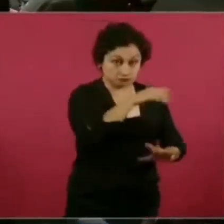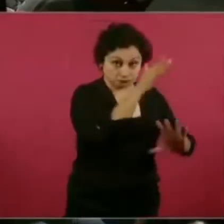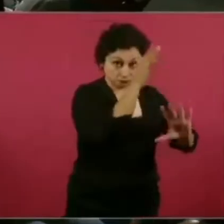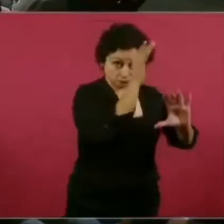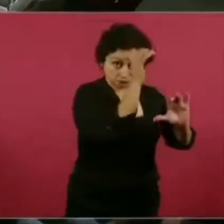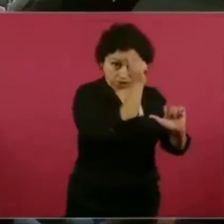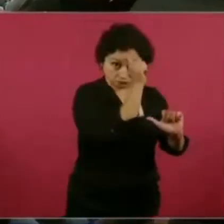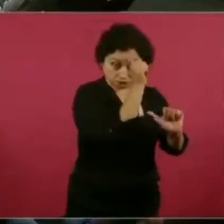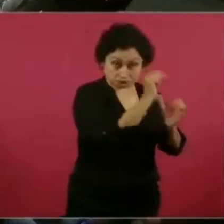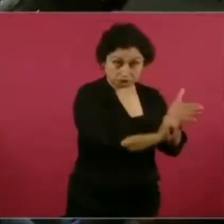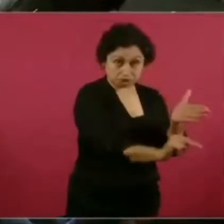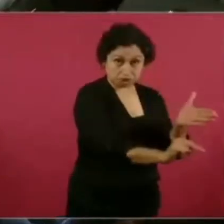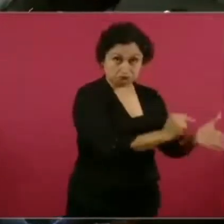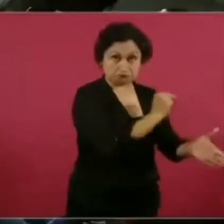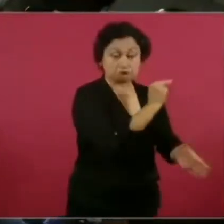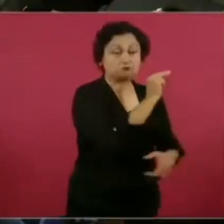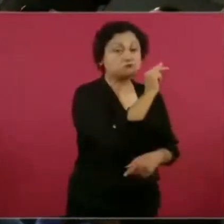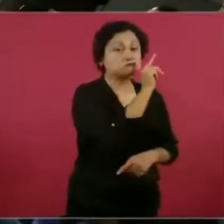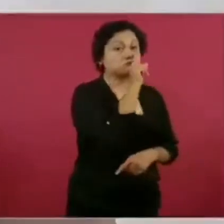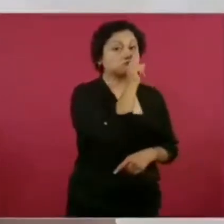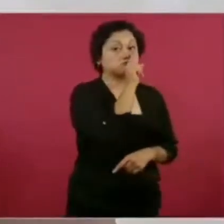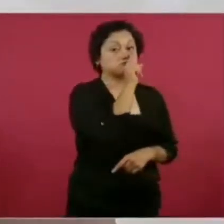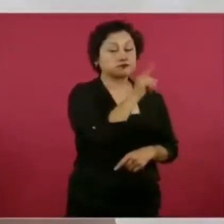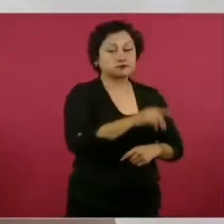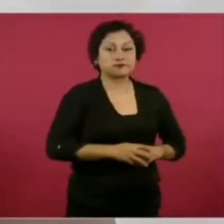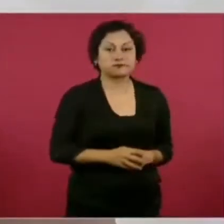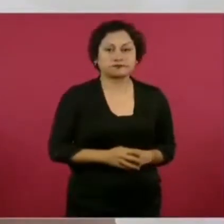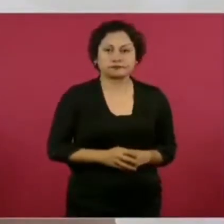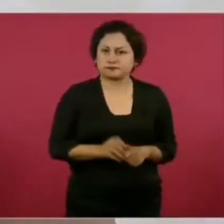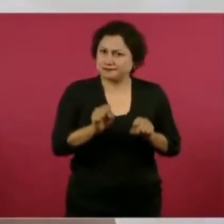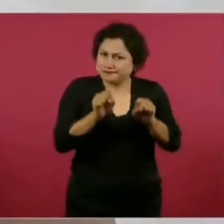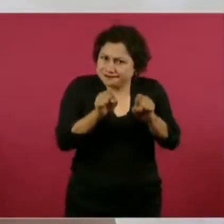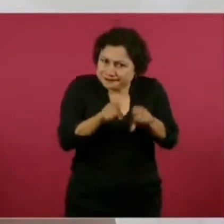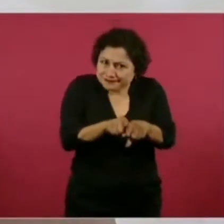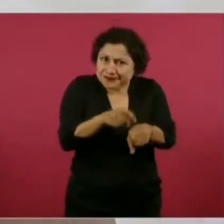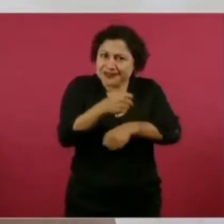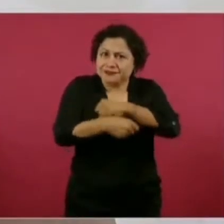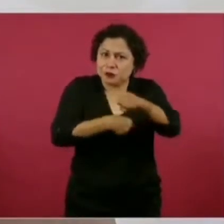exactamente en este año, pon la gráfica